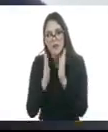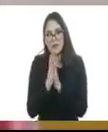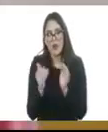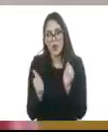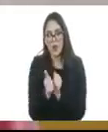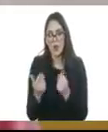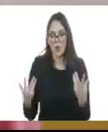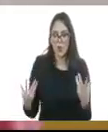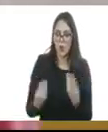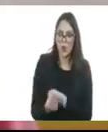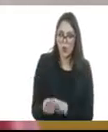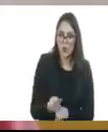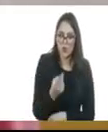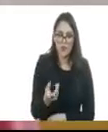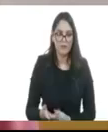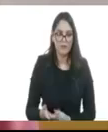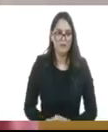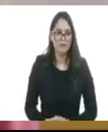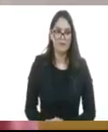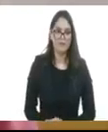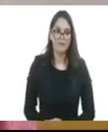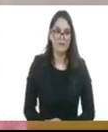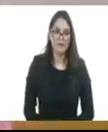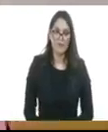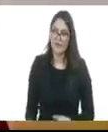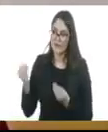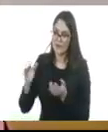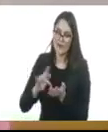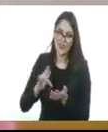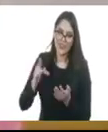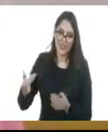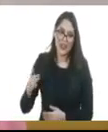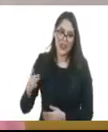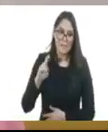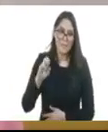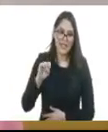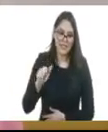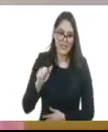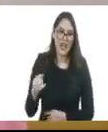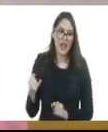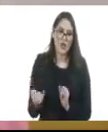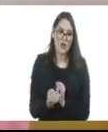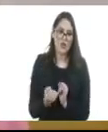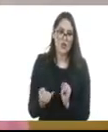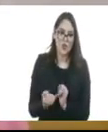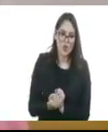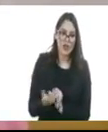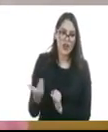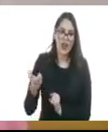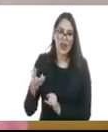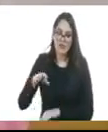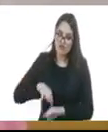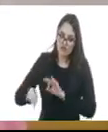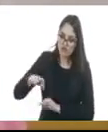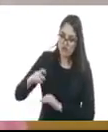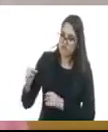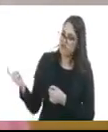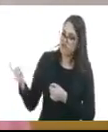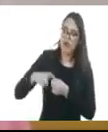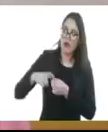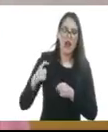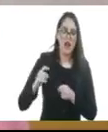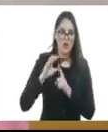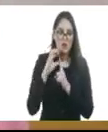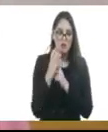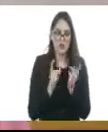Muchísimas gracias, Brisa, por tu participación y la participación de la Comisión de Derechos Humanos